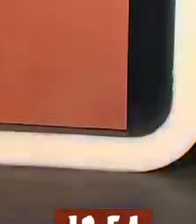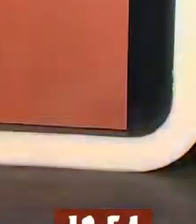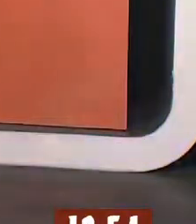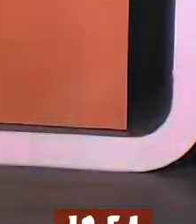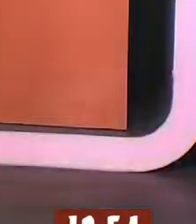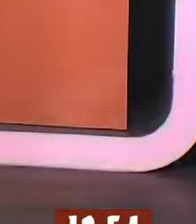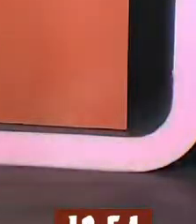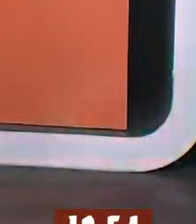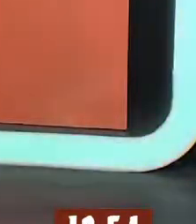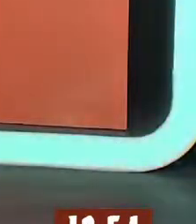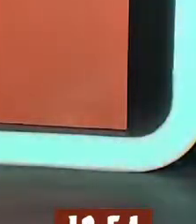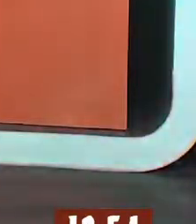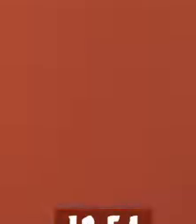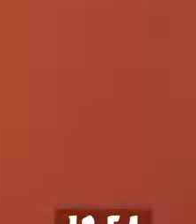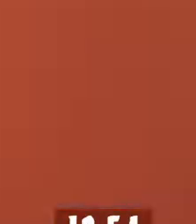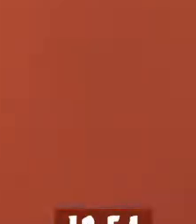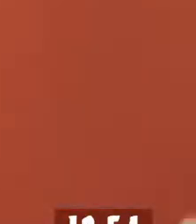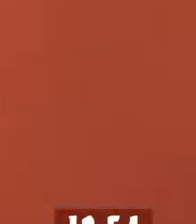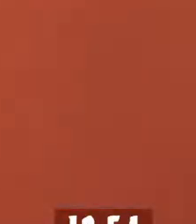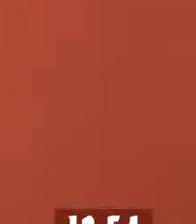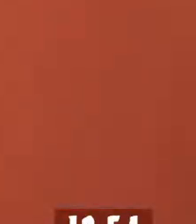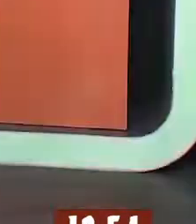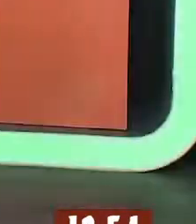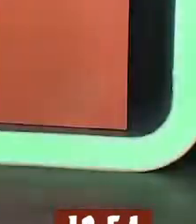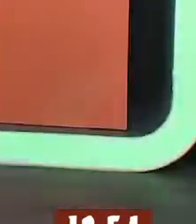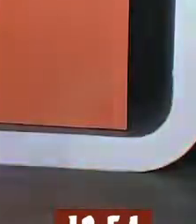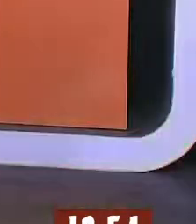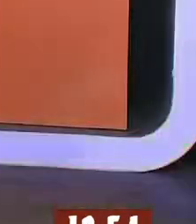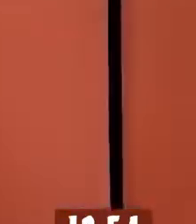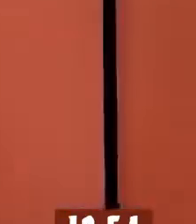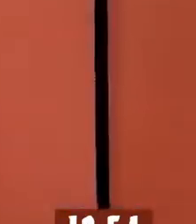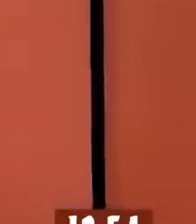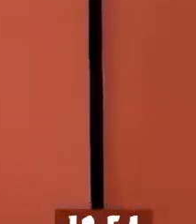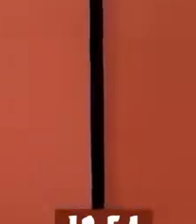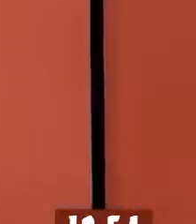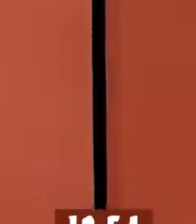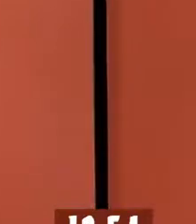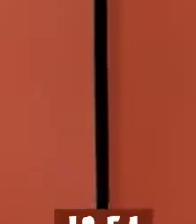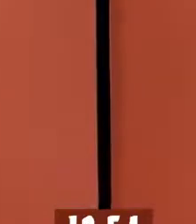sienten recuerdos que hacen la vida, la vida.